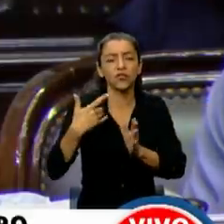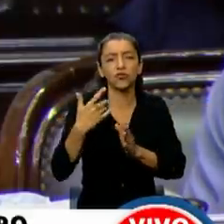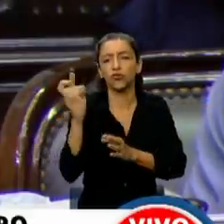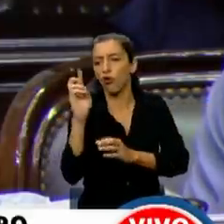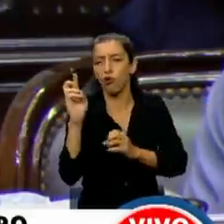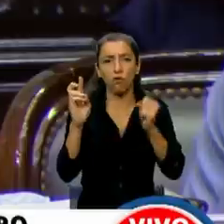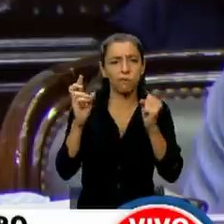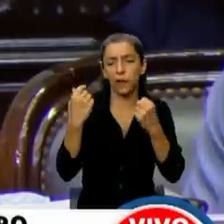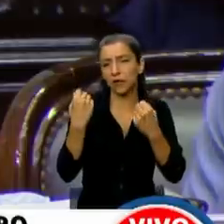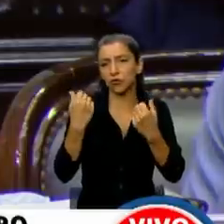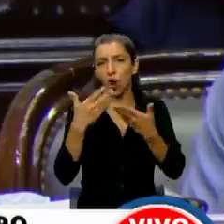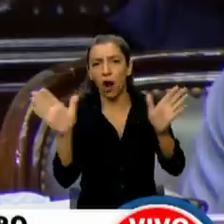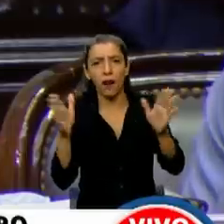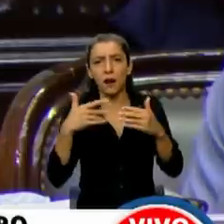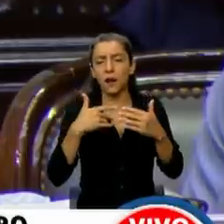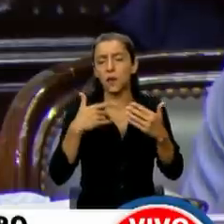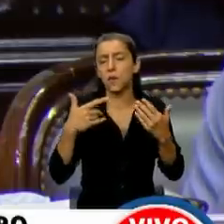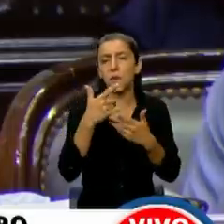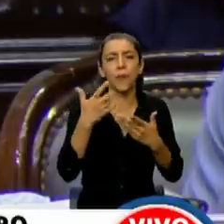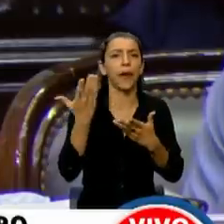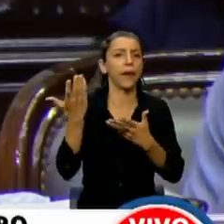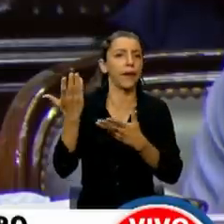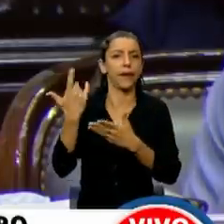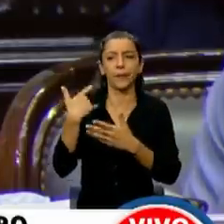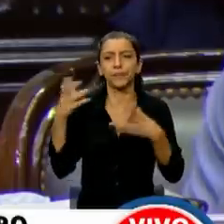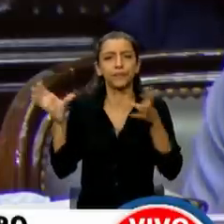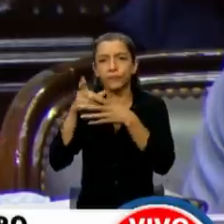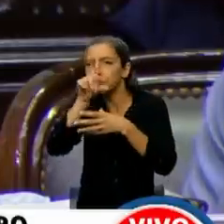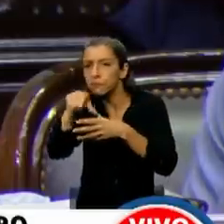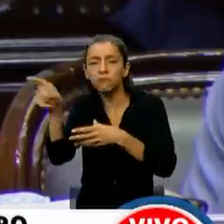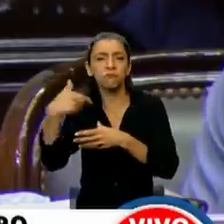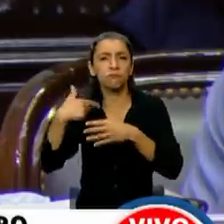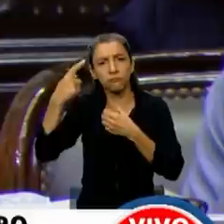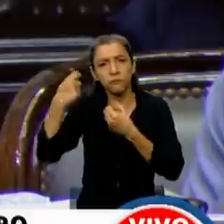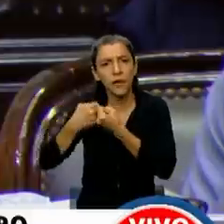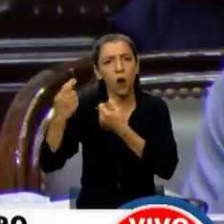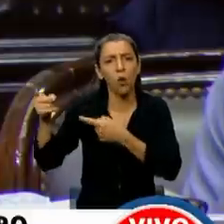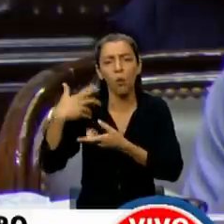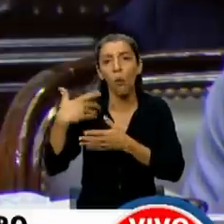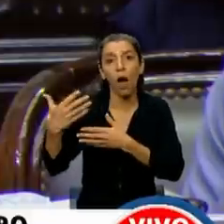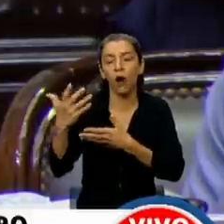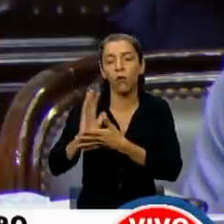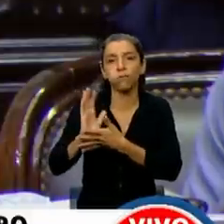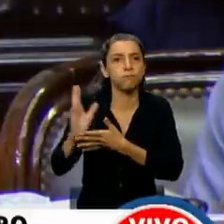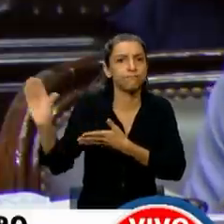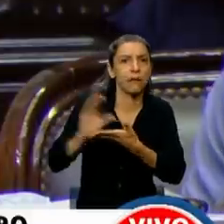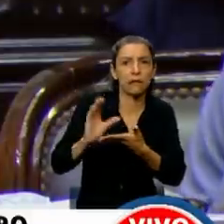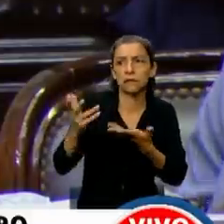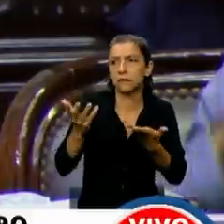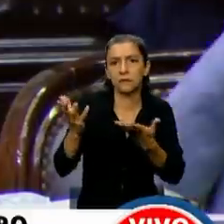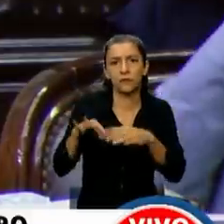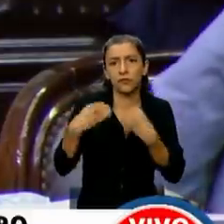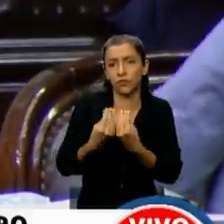cambio en los acuerdos con los fondos buitres que significaron una salida automática de